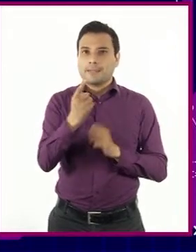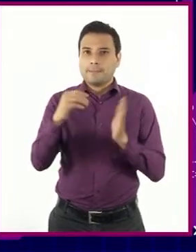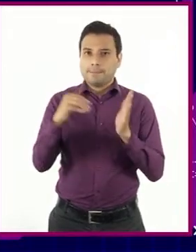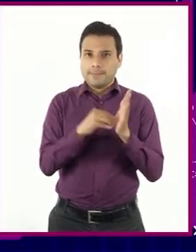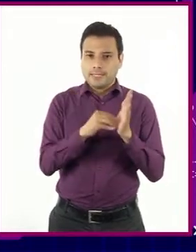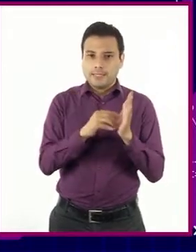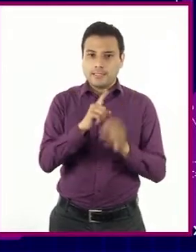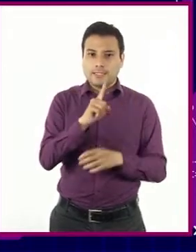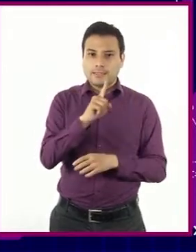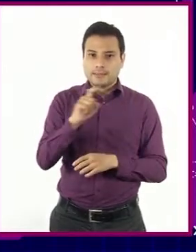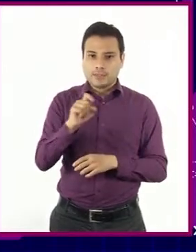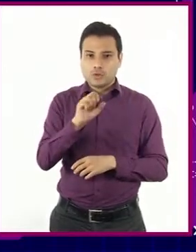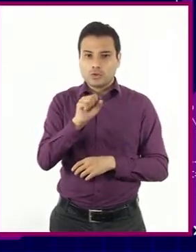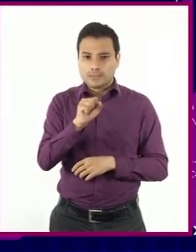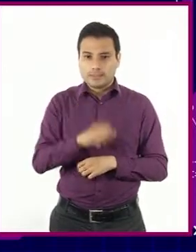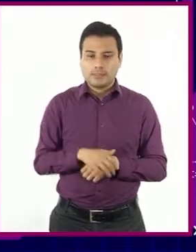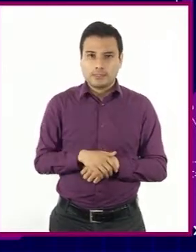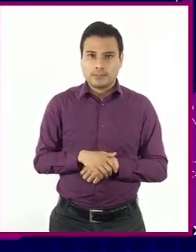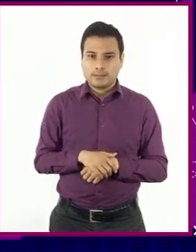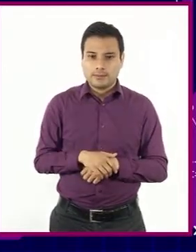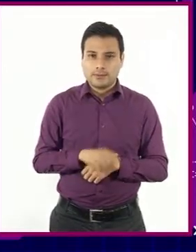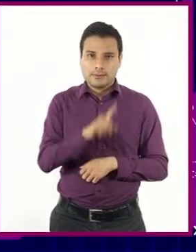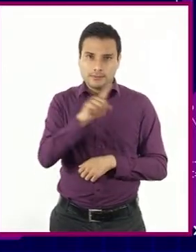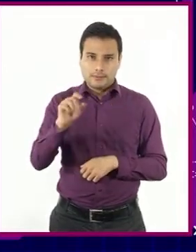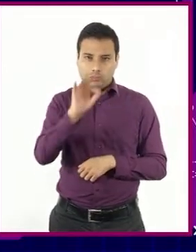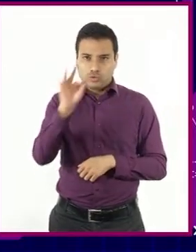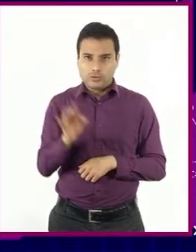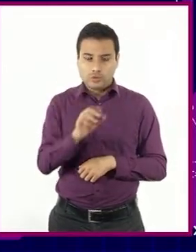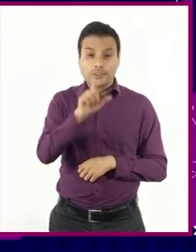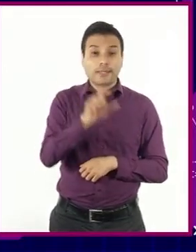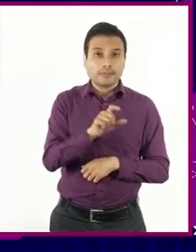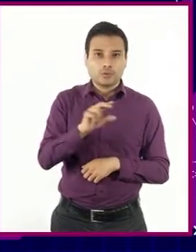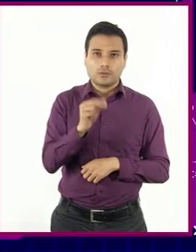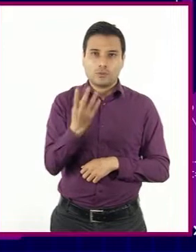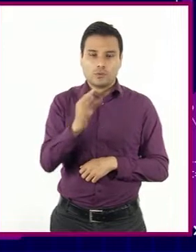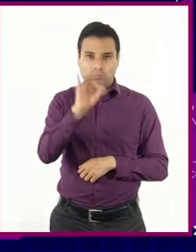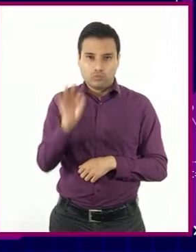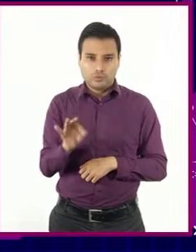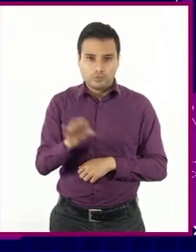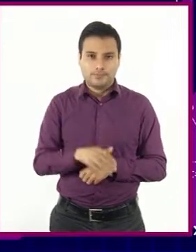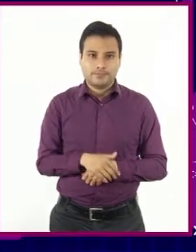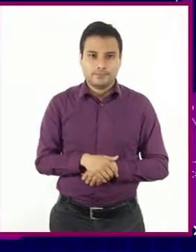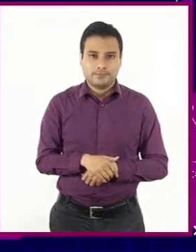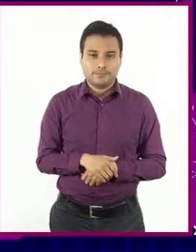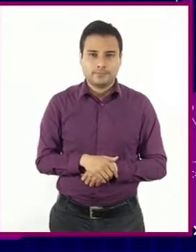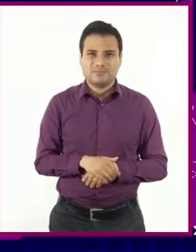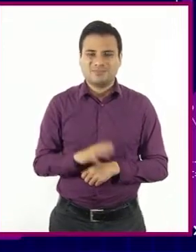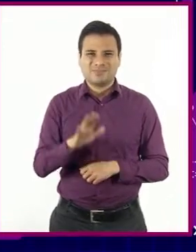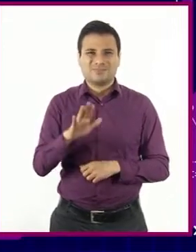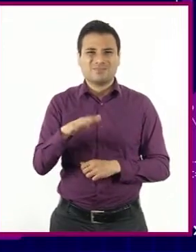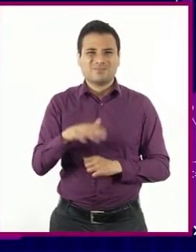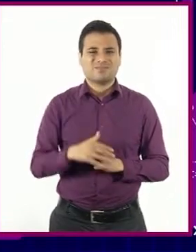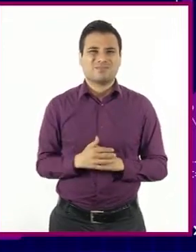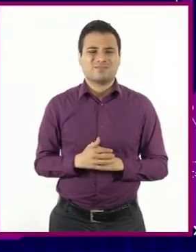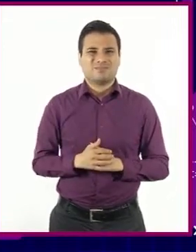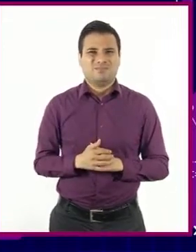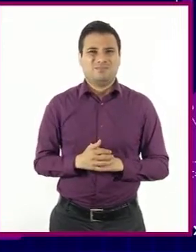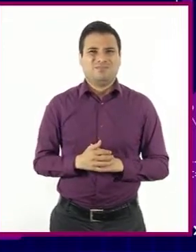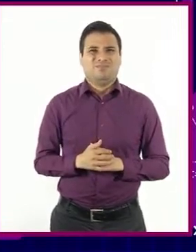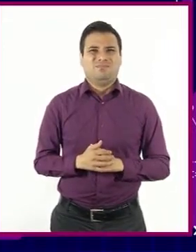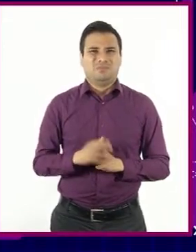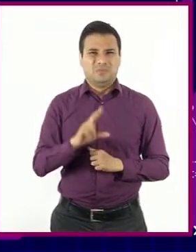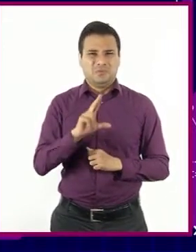1,160 es el 100%. X representa al 84%. Maestra, ¿por qué representa